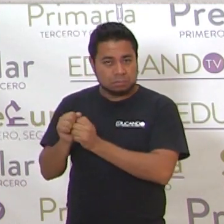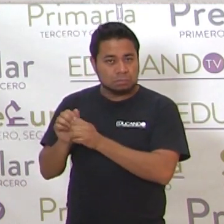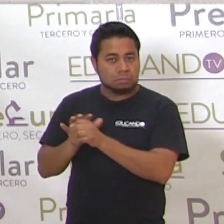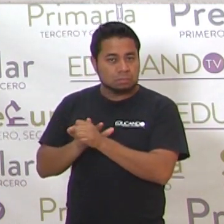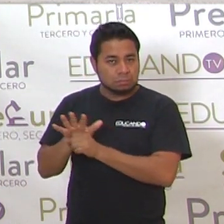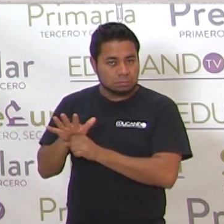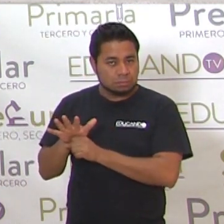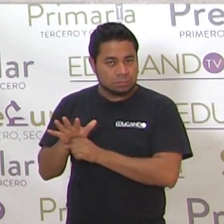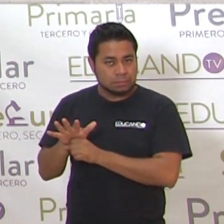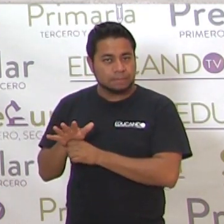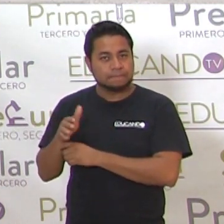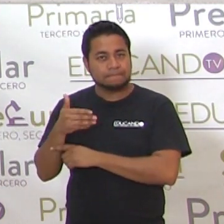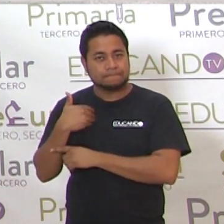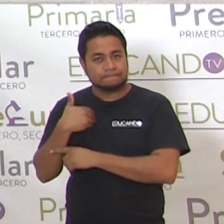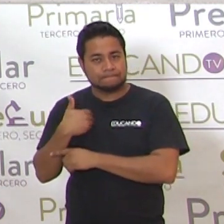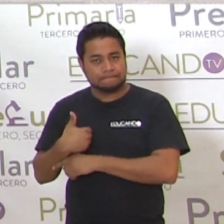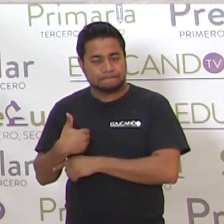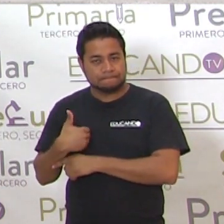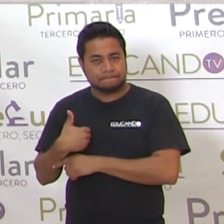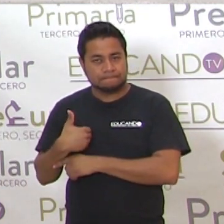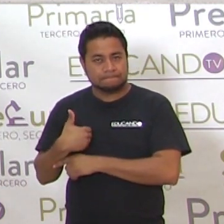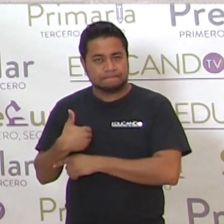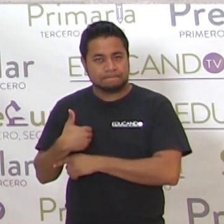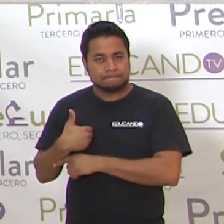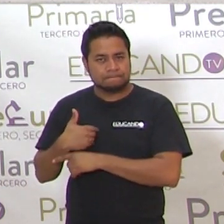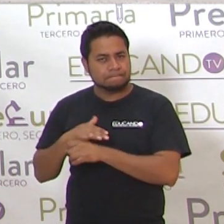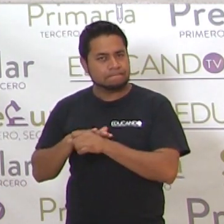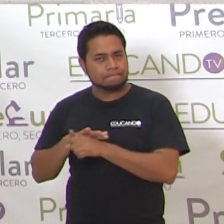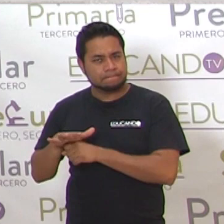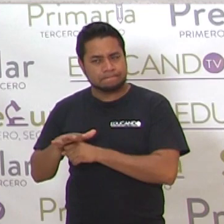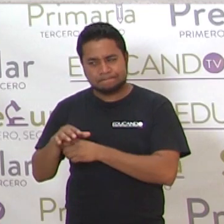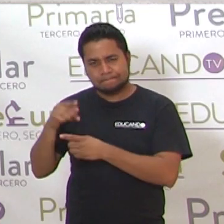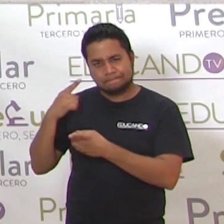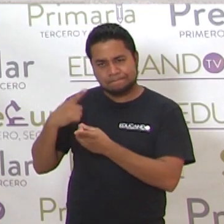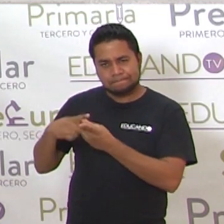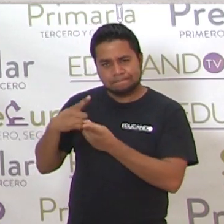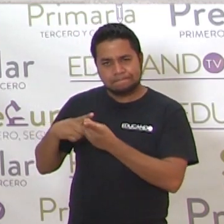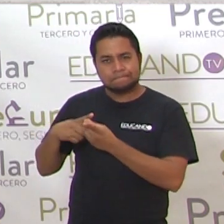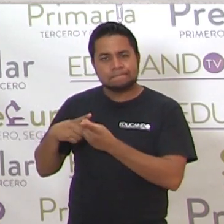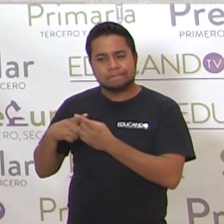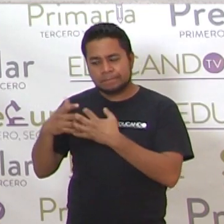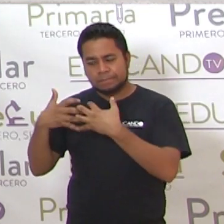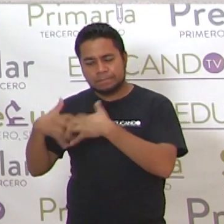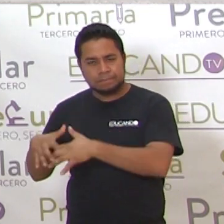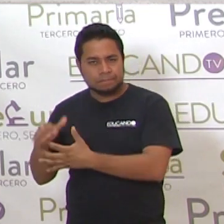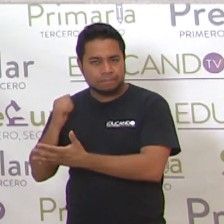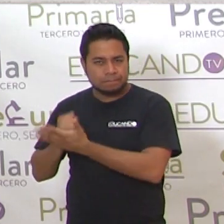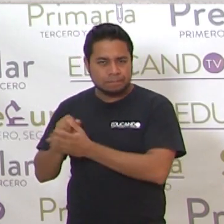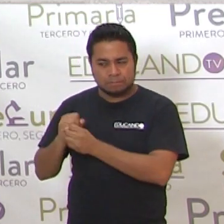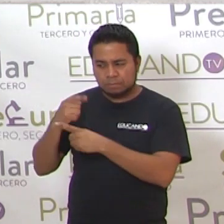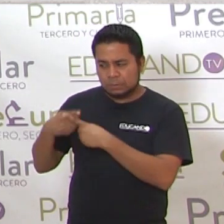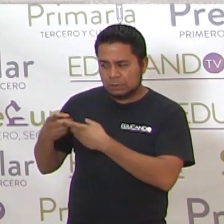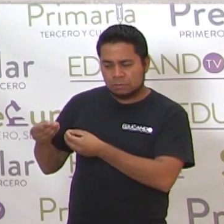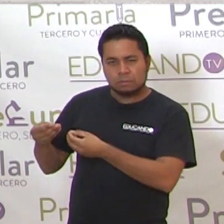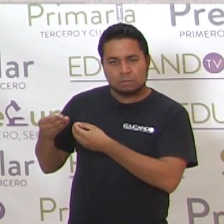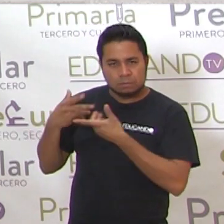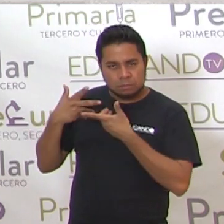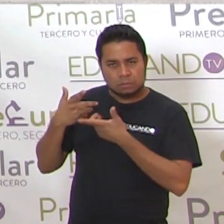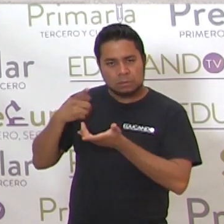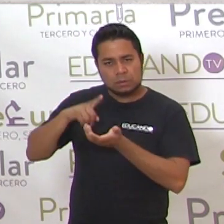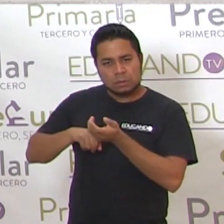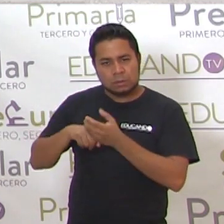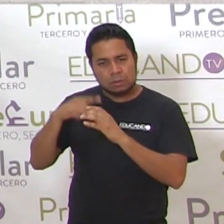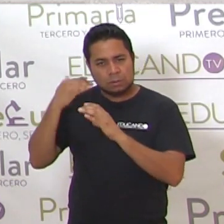nuestro comando o empresa de donde sacamos nuestro correo o quien nos proporciona nuestra cuenta